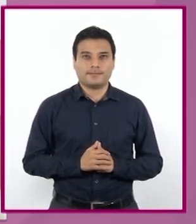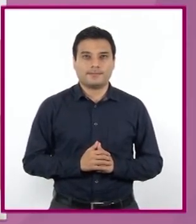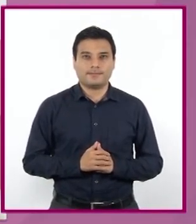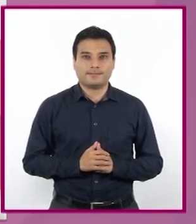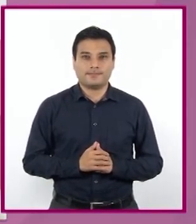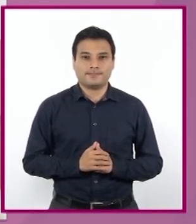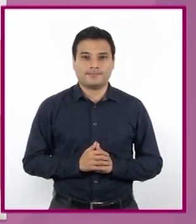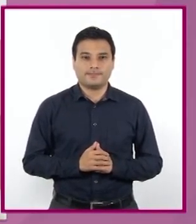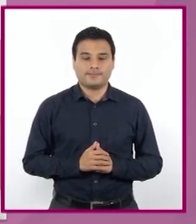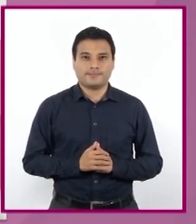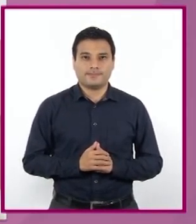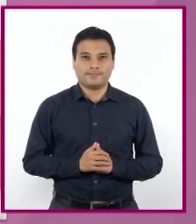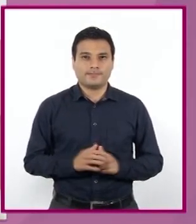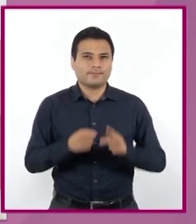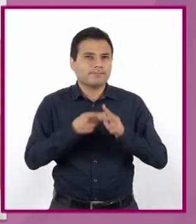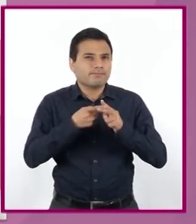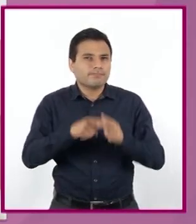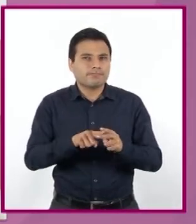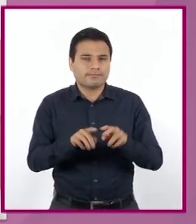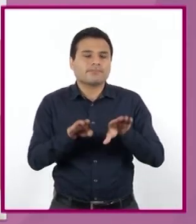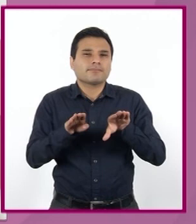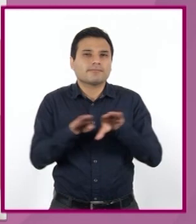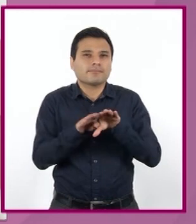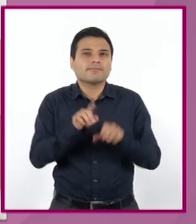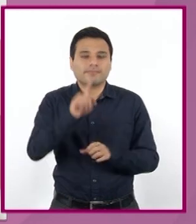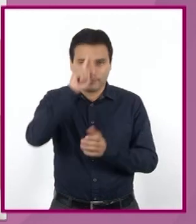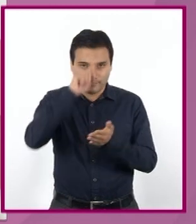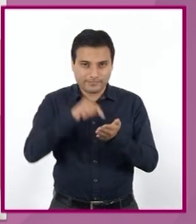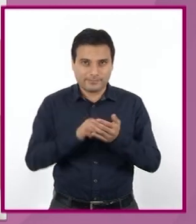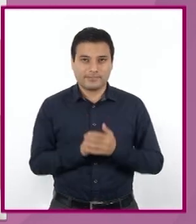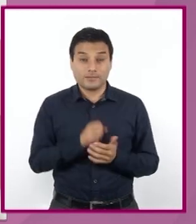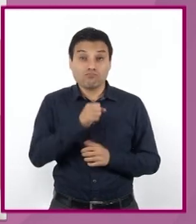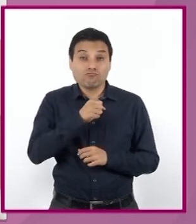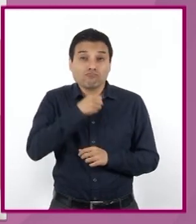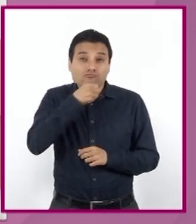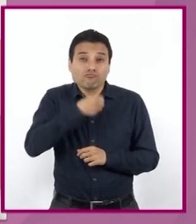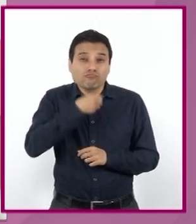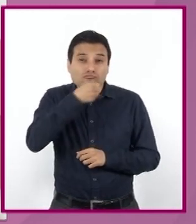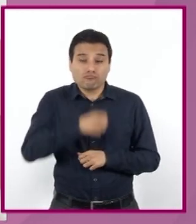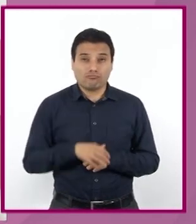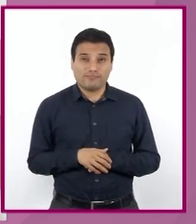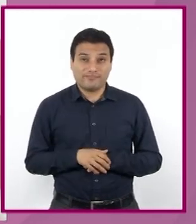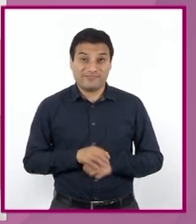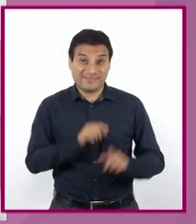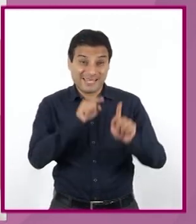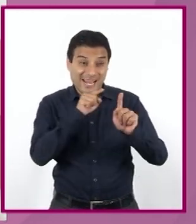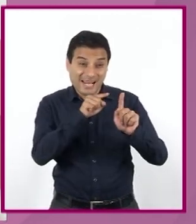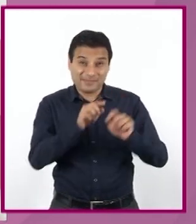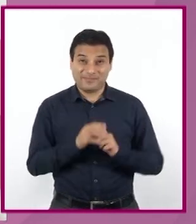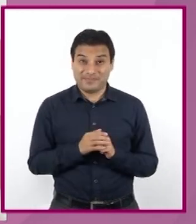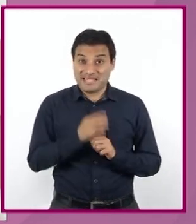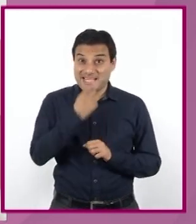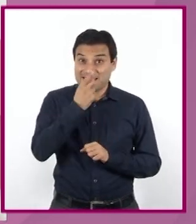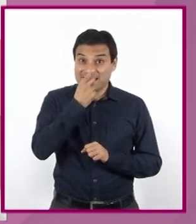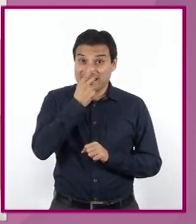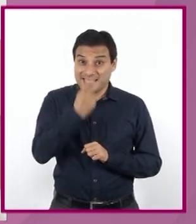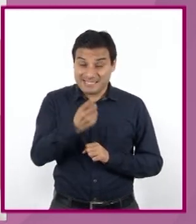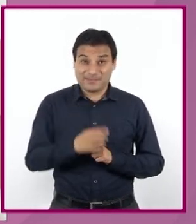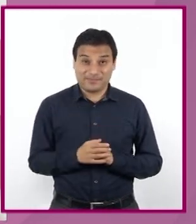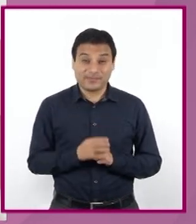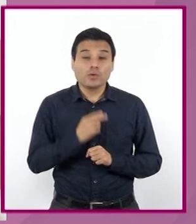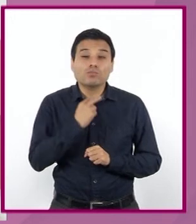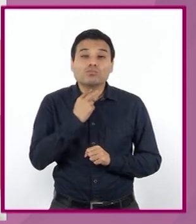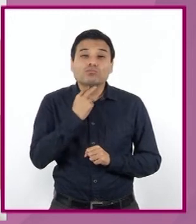¿Cuál crees que es tu origen? El más anciano del pueblo, más antiguo del mundo, cuenta con su vieja